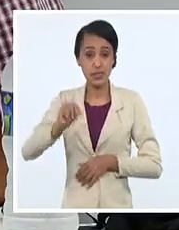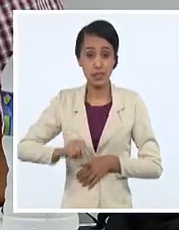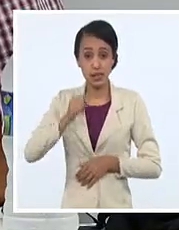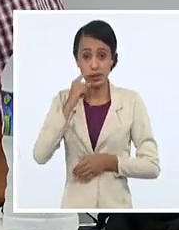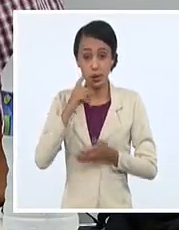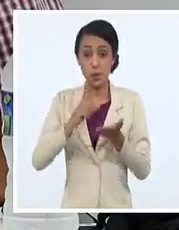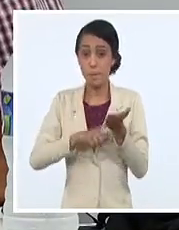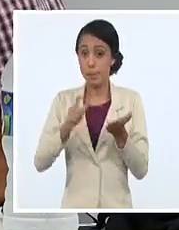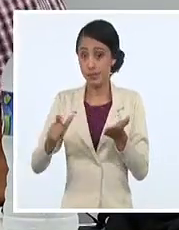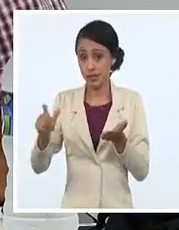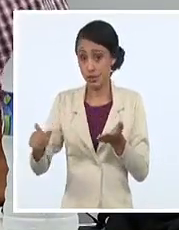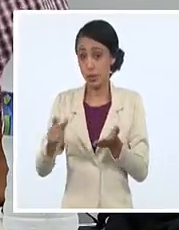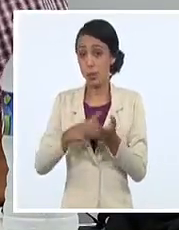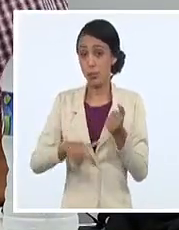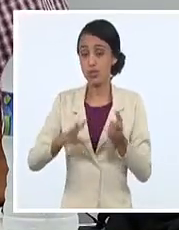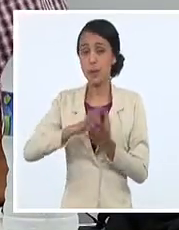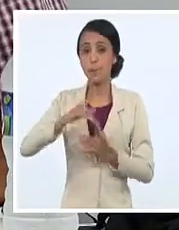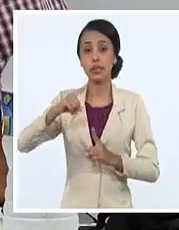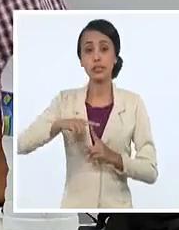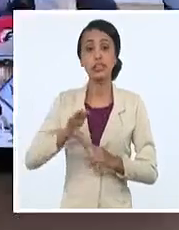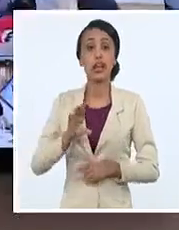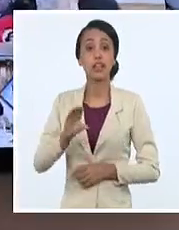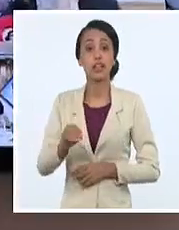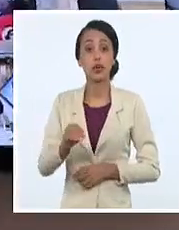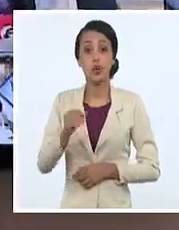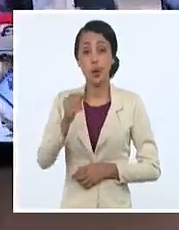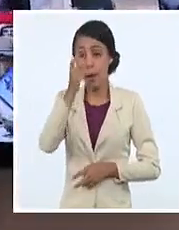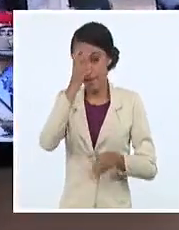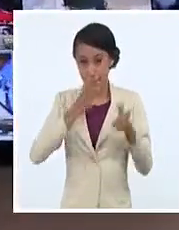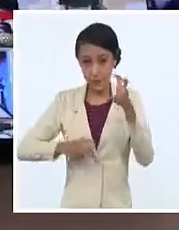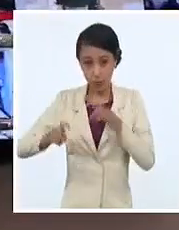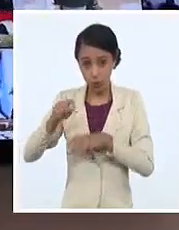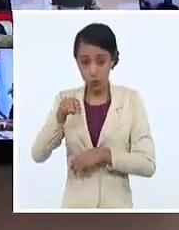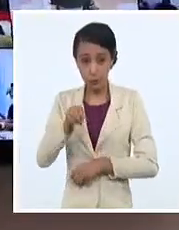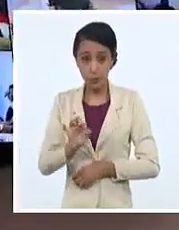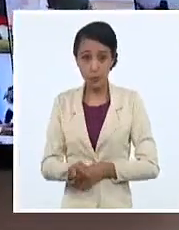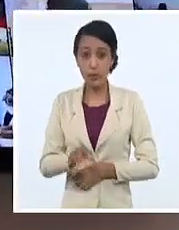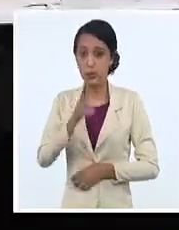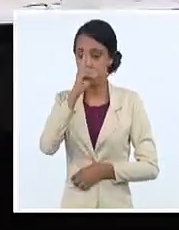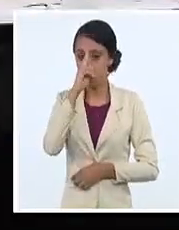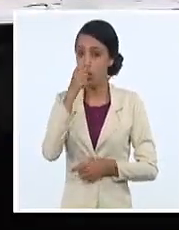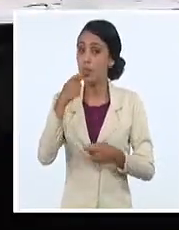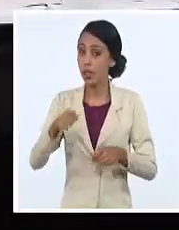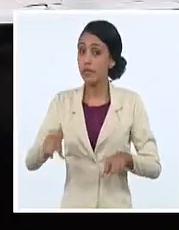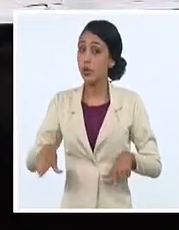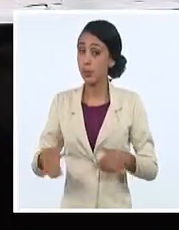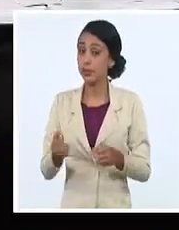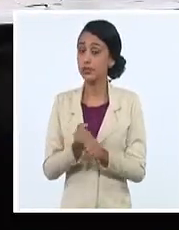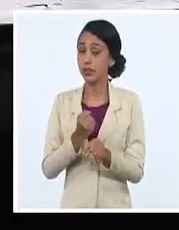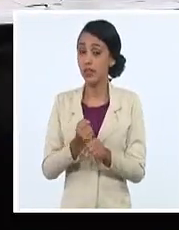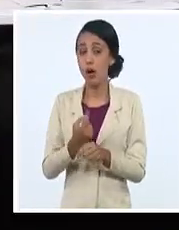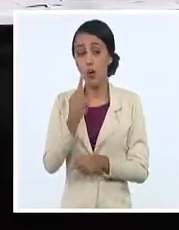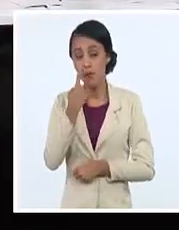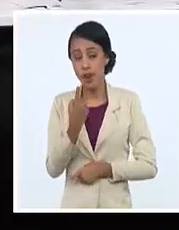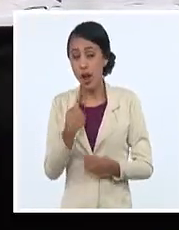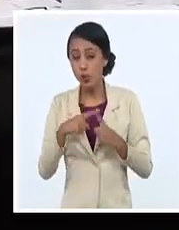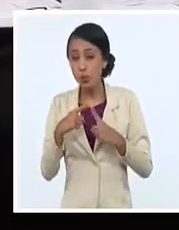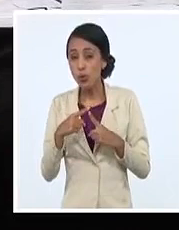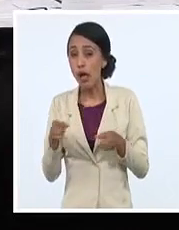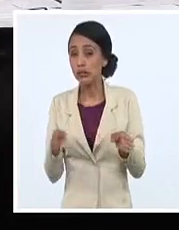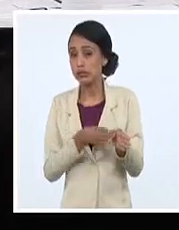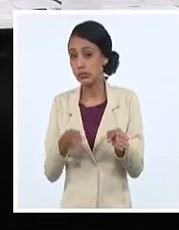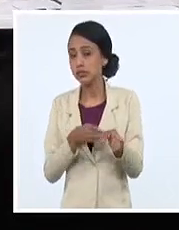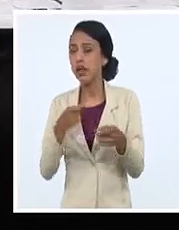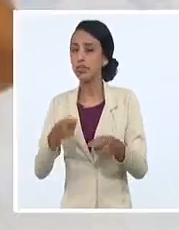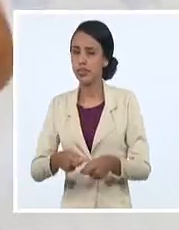Libán Izquierdo Alonso, expresó que los inspectores sanitarios deben cumplir su rol en la detección de infracciones y la aplicación de